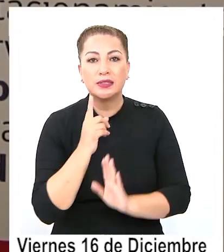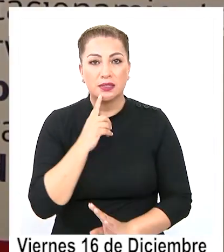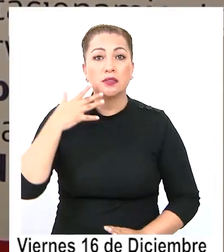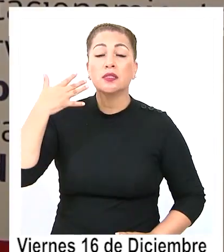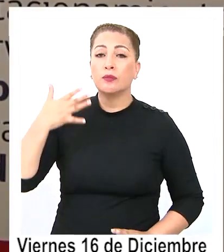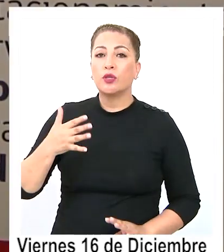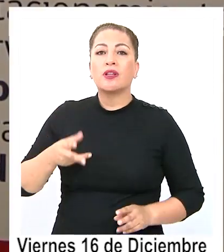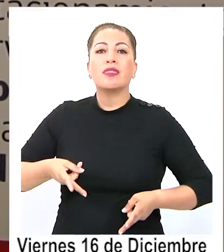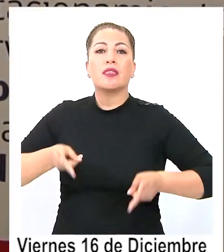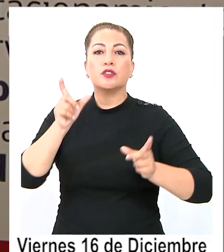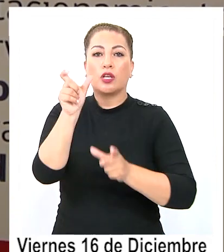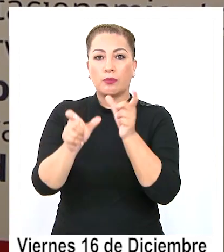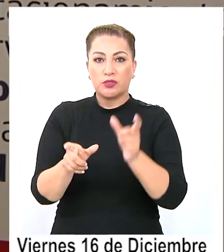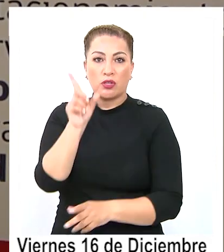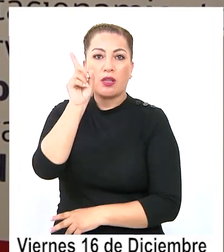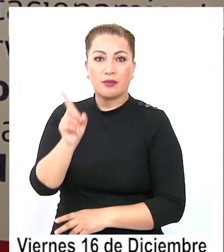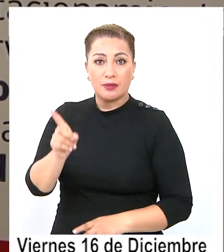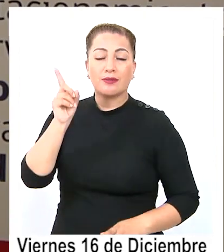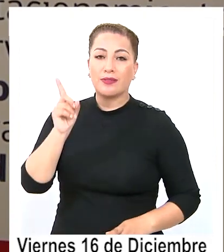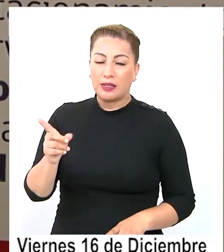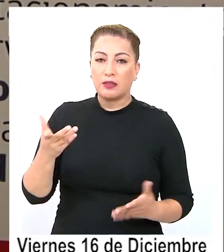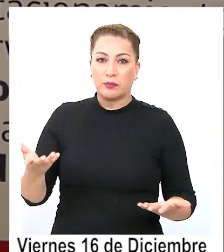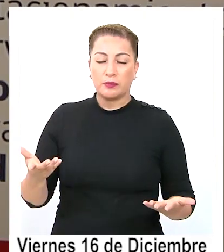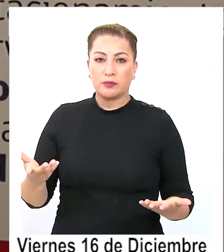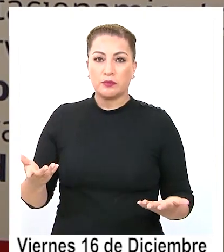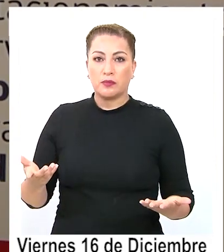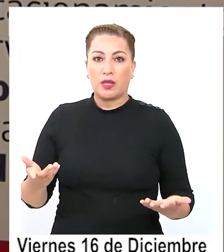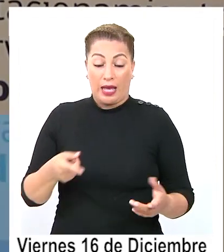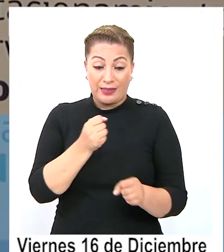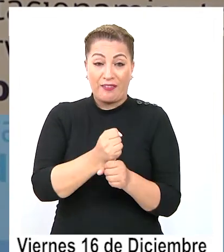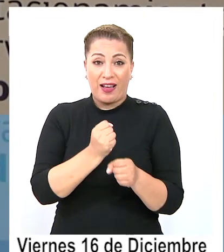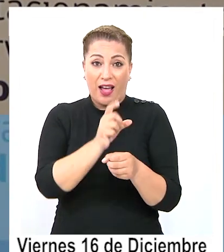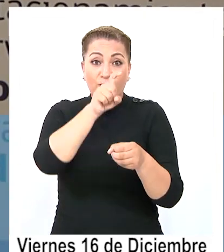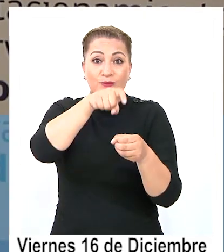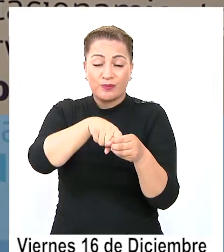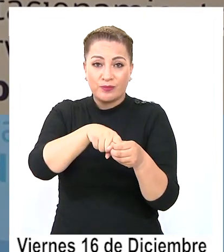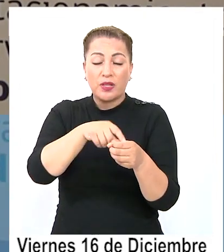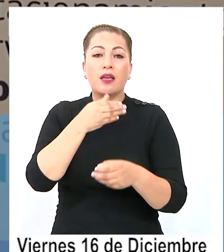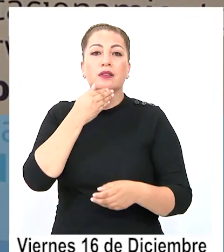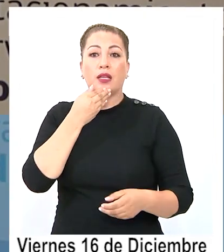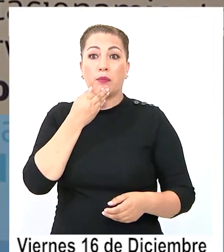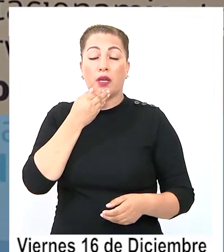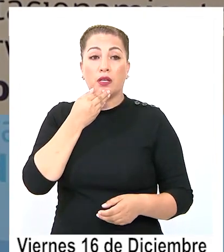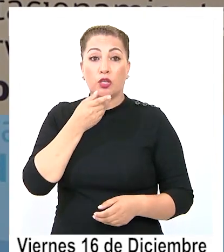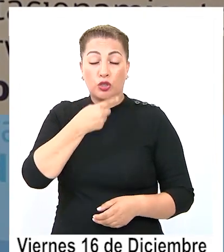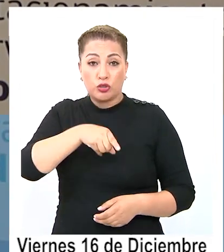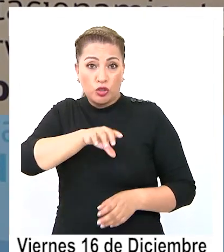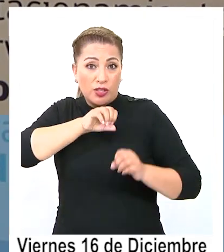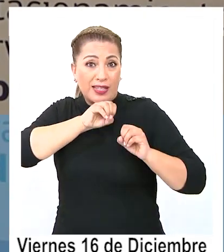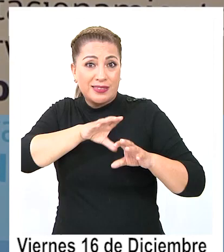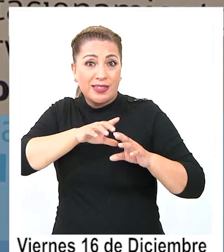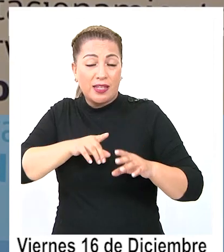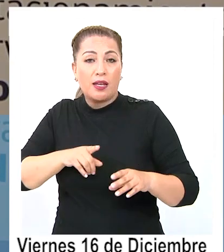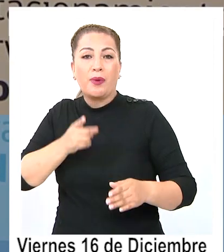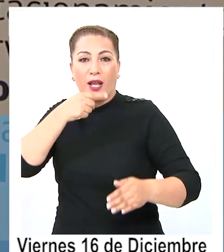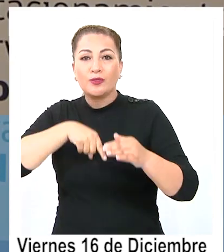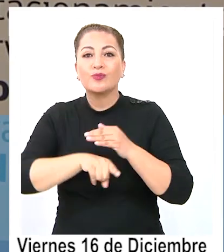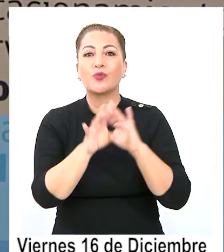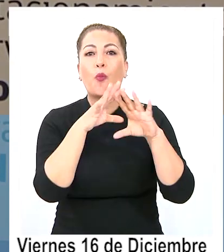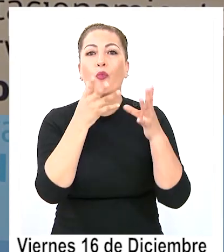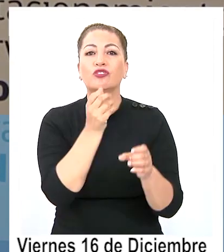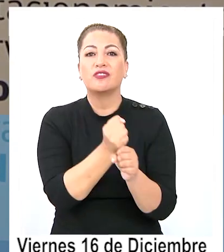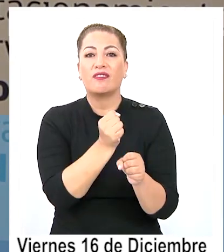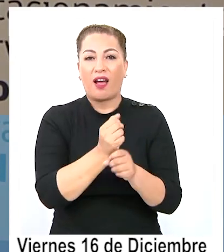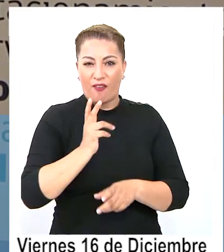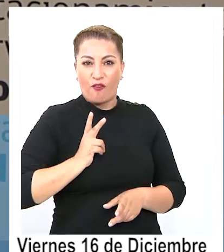importancia del derecho de las personas con discapacidad a tener puestos laborales y también a ser capacitados para poder ingresar al mundo laboral